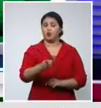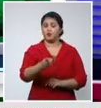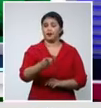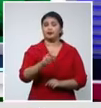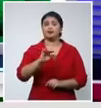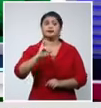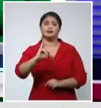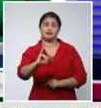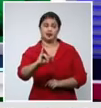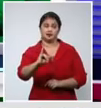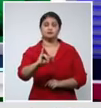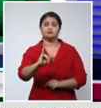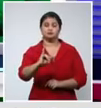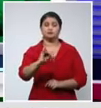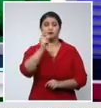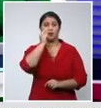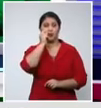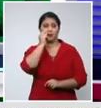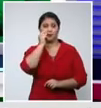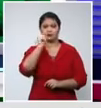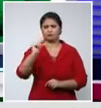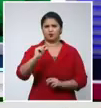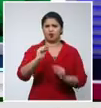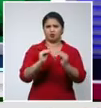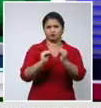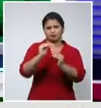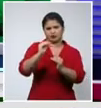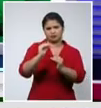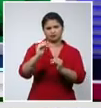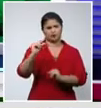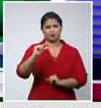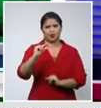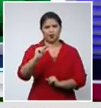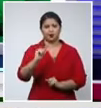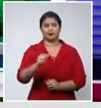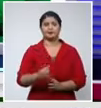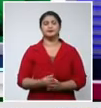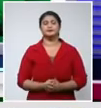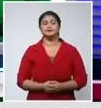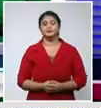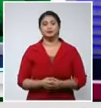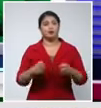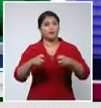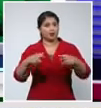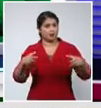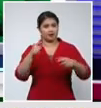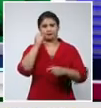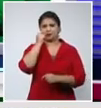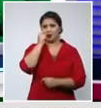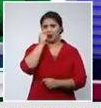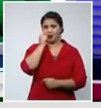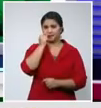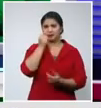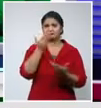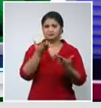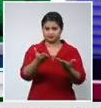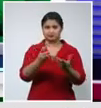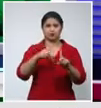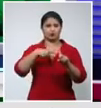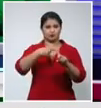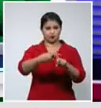51,6 con el sexo masculino. Un predominio en el sexo